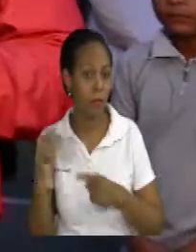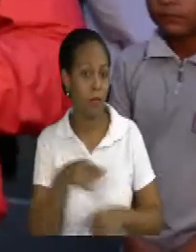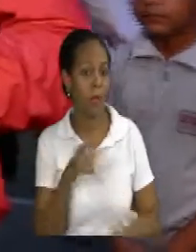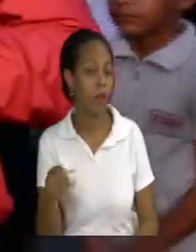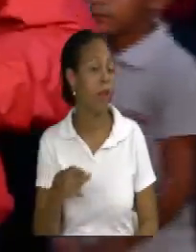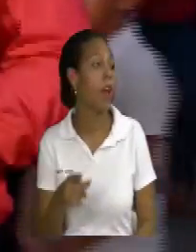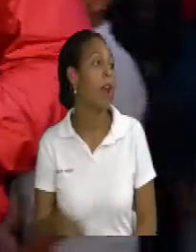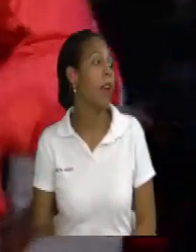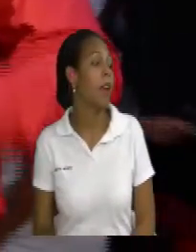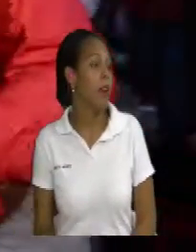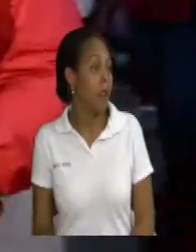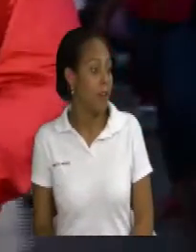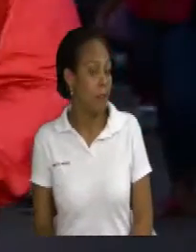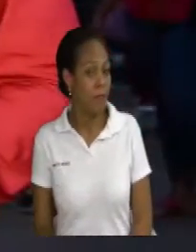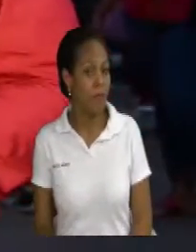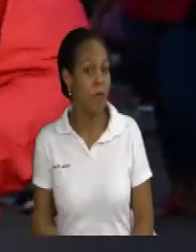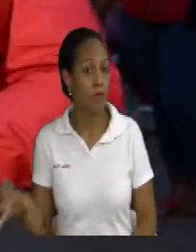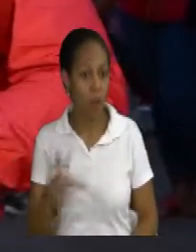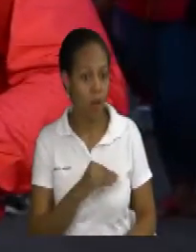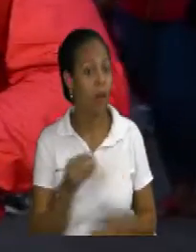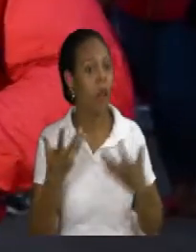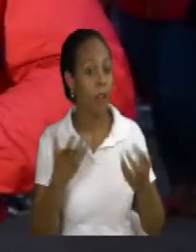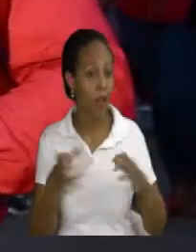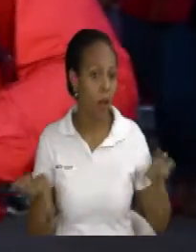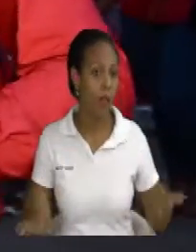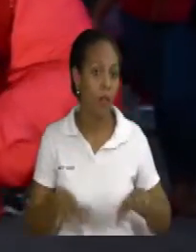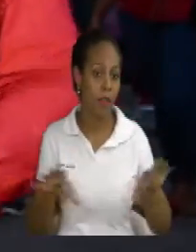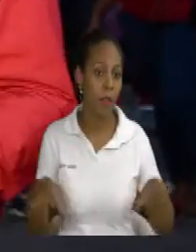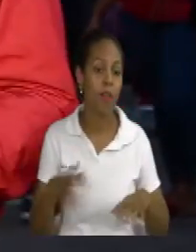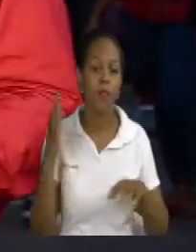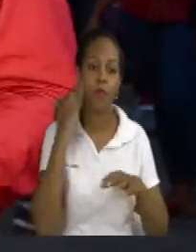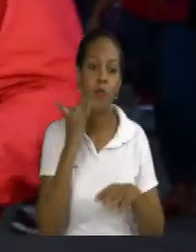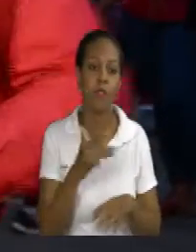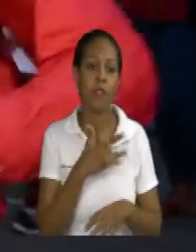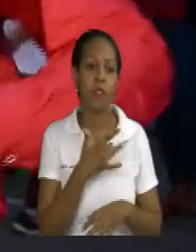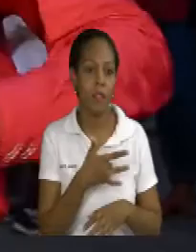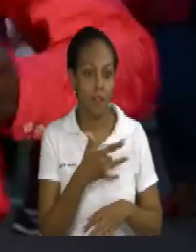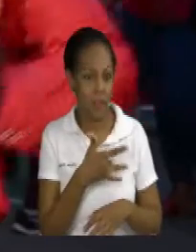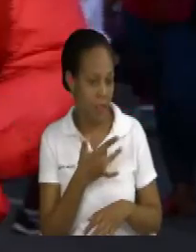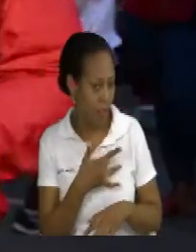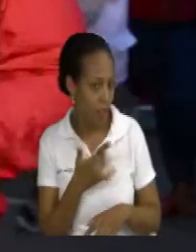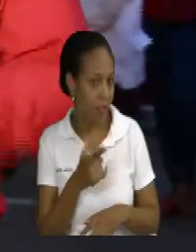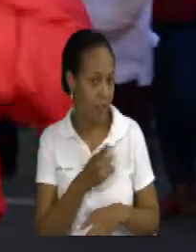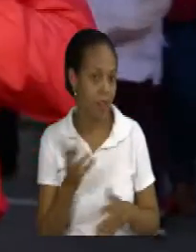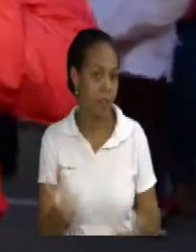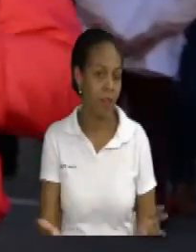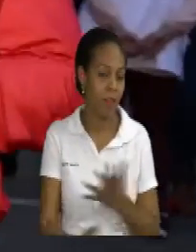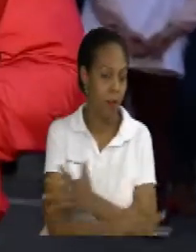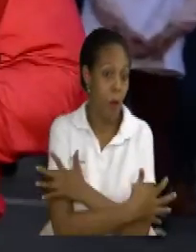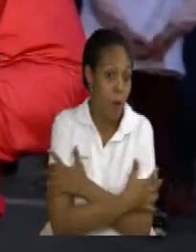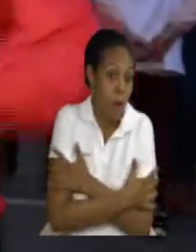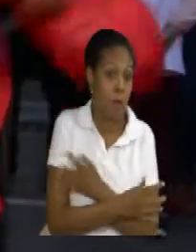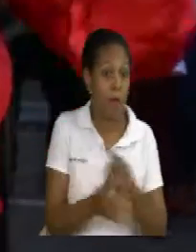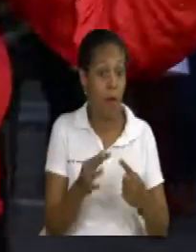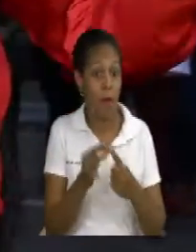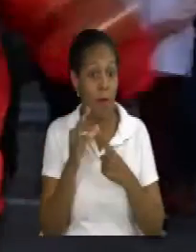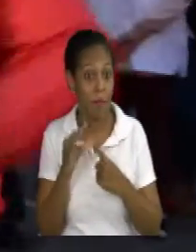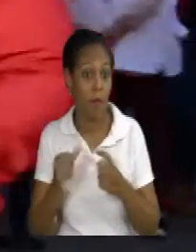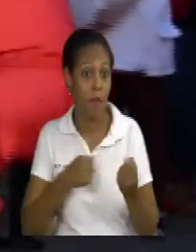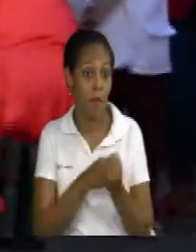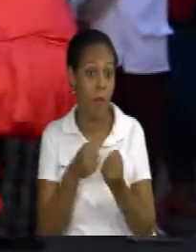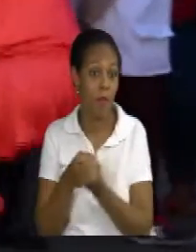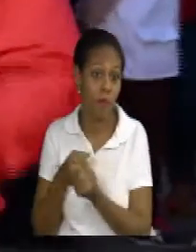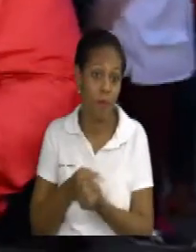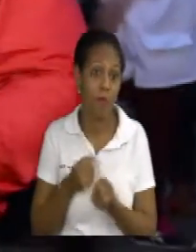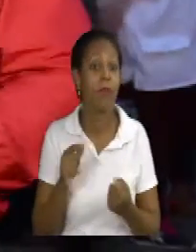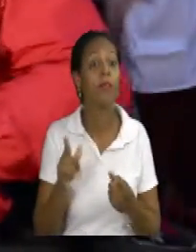que queríamos hacer, que las mujeres sintieran que las abrazamos en este municipio, y por una